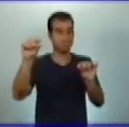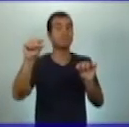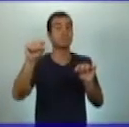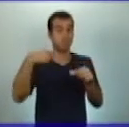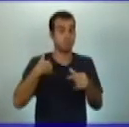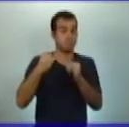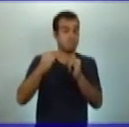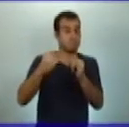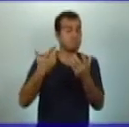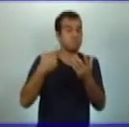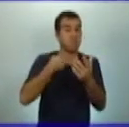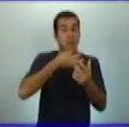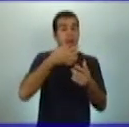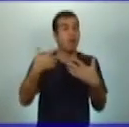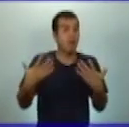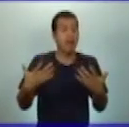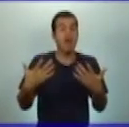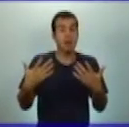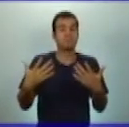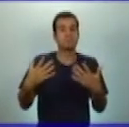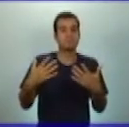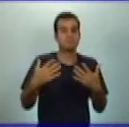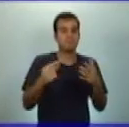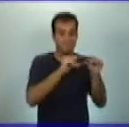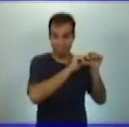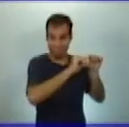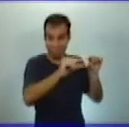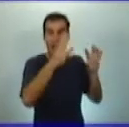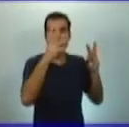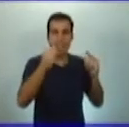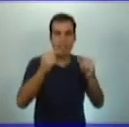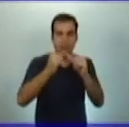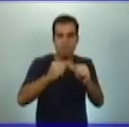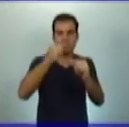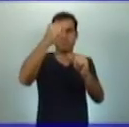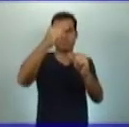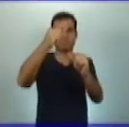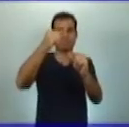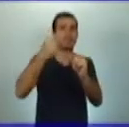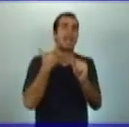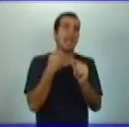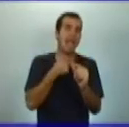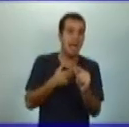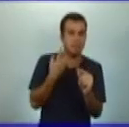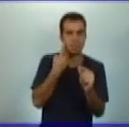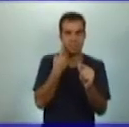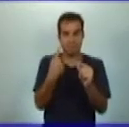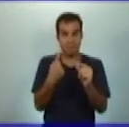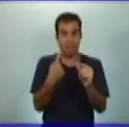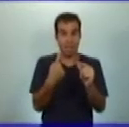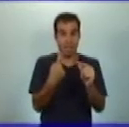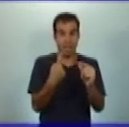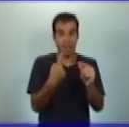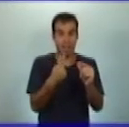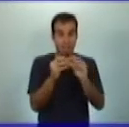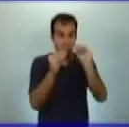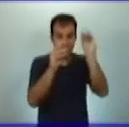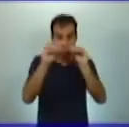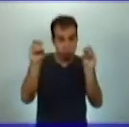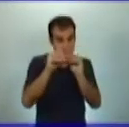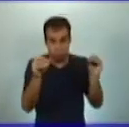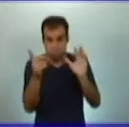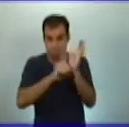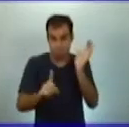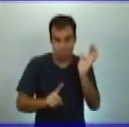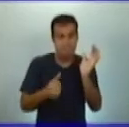periodo coincide con la cantidad de niveles de energía que tiene este átomo. Es decir, que a partir de la distribución electrónica,